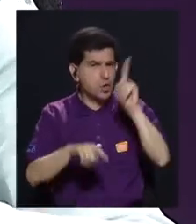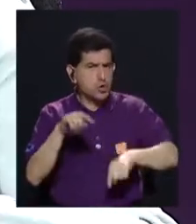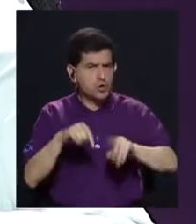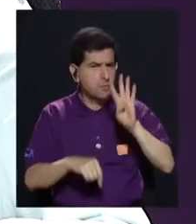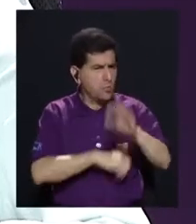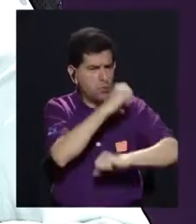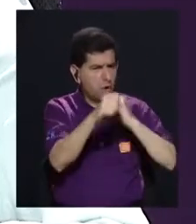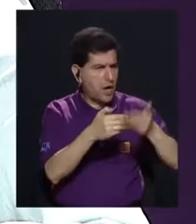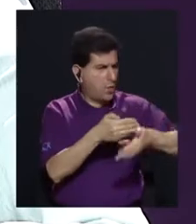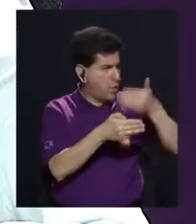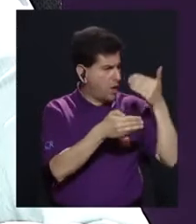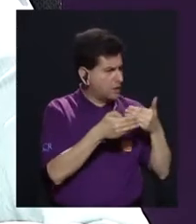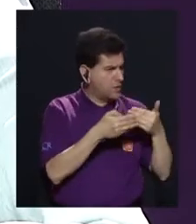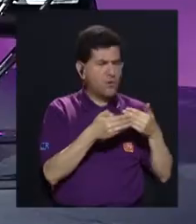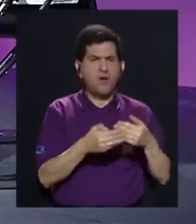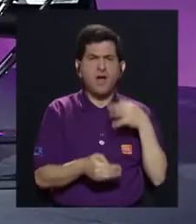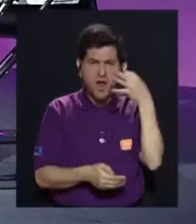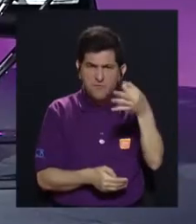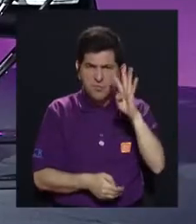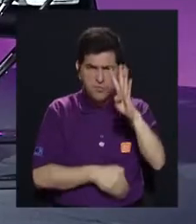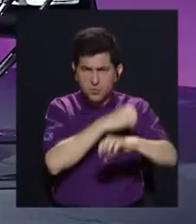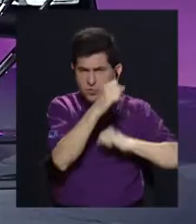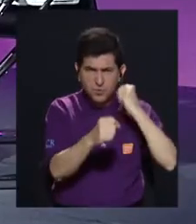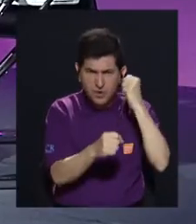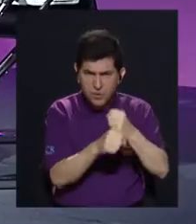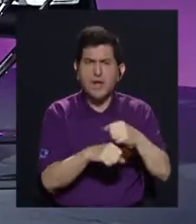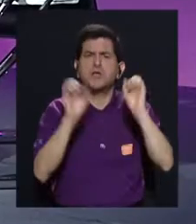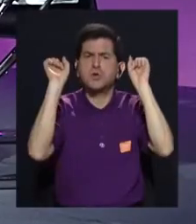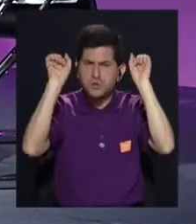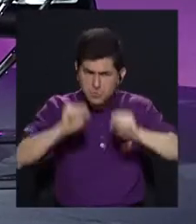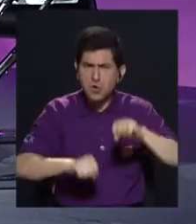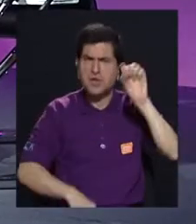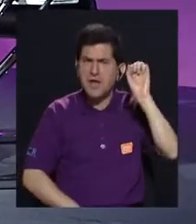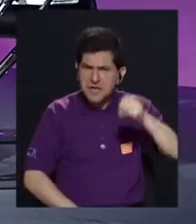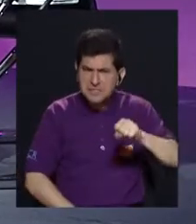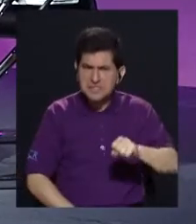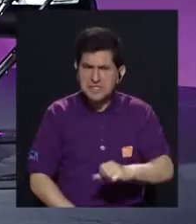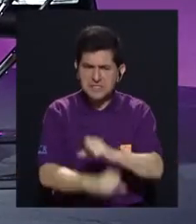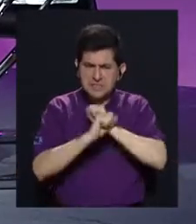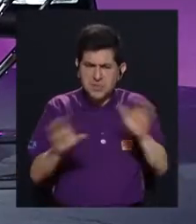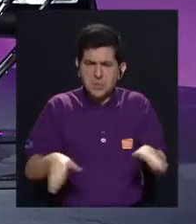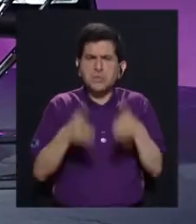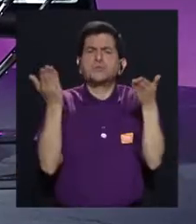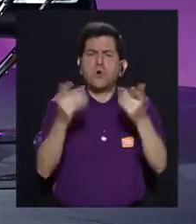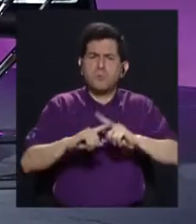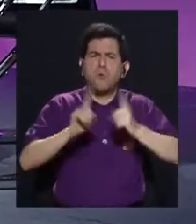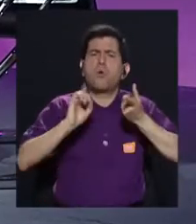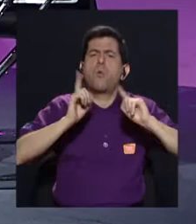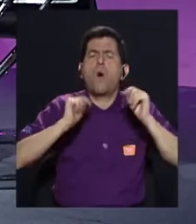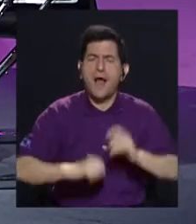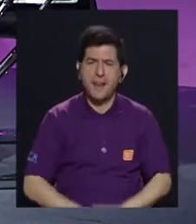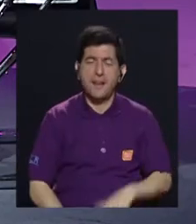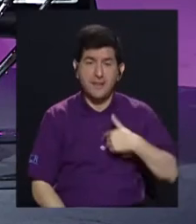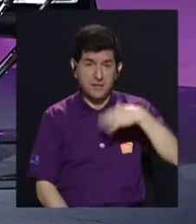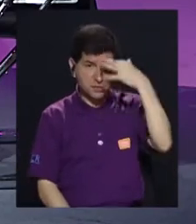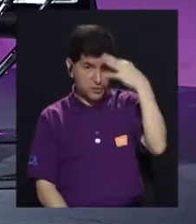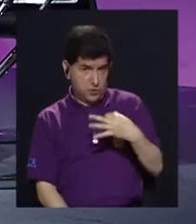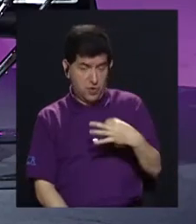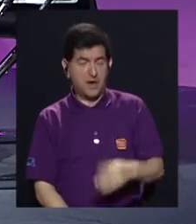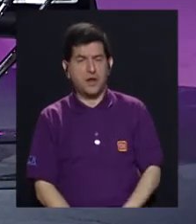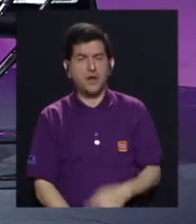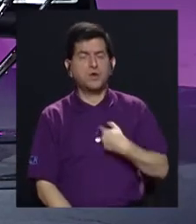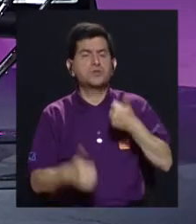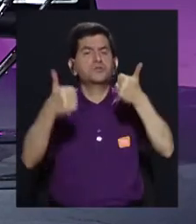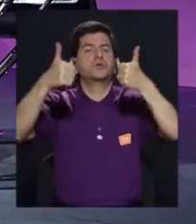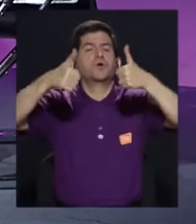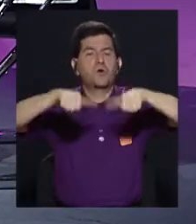estos cuatro se va a poder hacer en nosotros quién no lo garantiza cuál será la diferencia yo creo que digamos a mí yo concuerdo